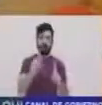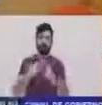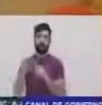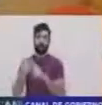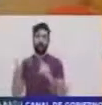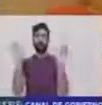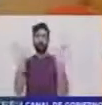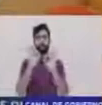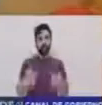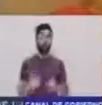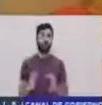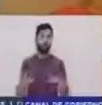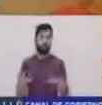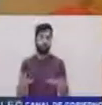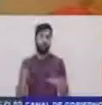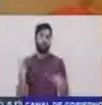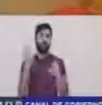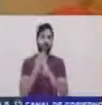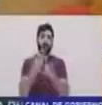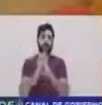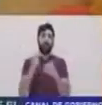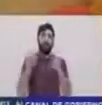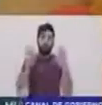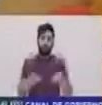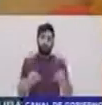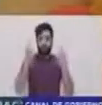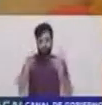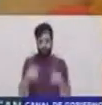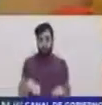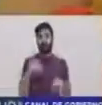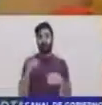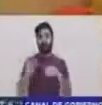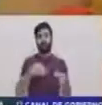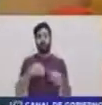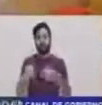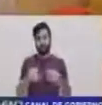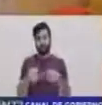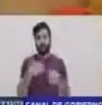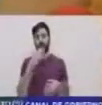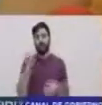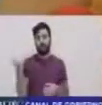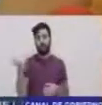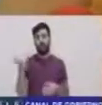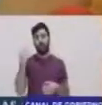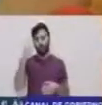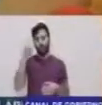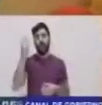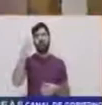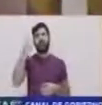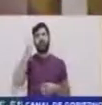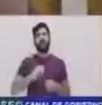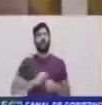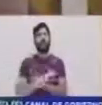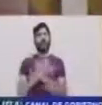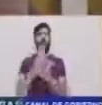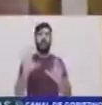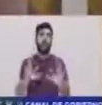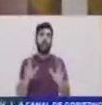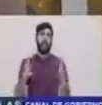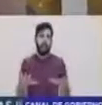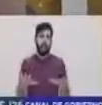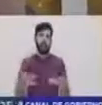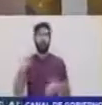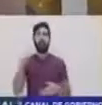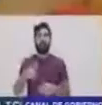caso perdemos un factor, ¿verdad? Porque no vemos a la persona, entonces la persona tiene que explicar todo de mejor manera para que la podamos entender a la